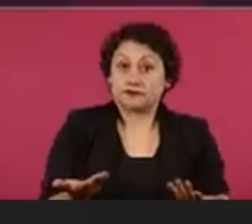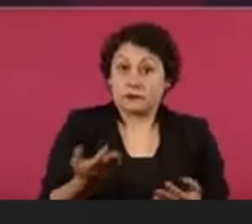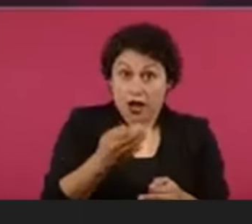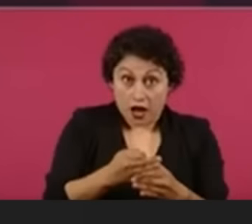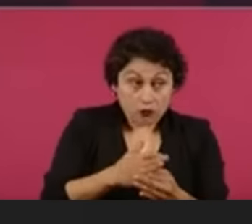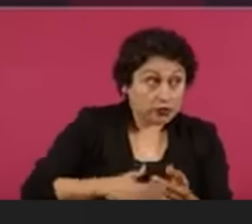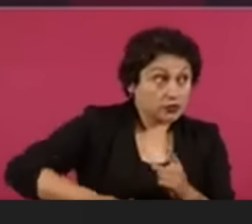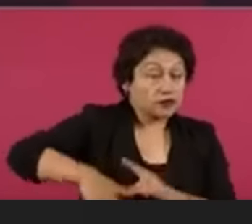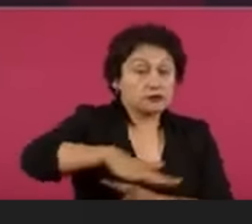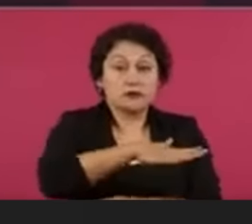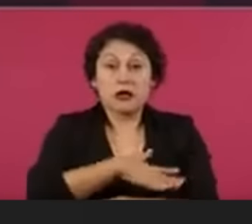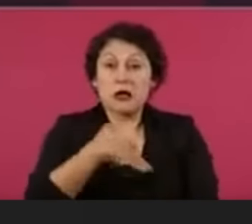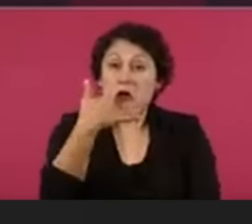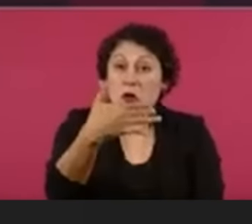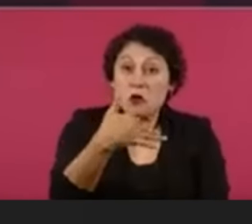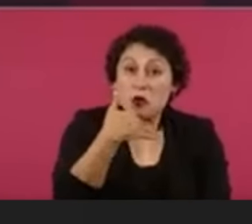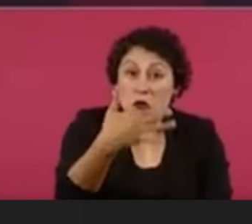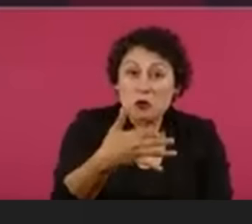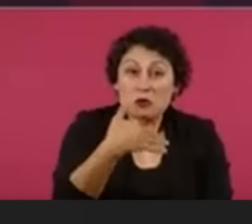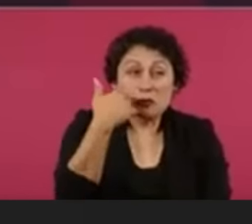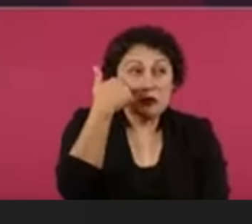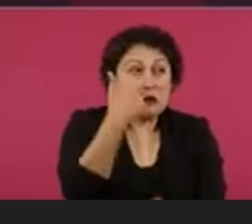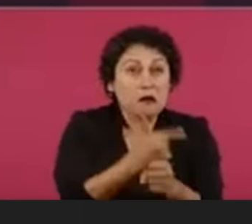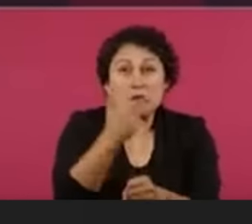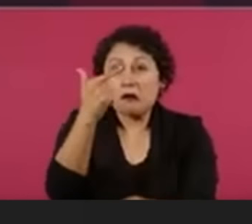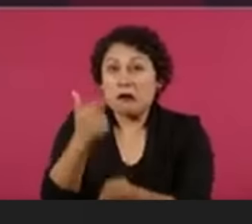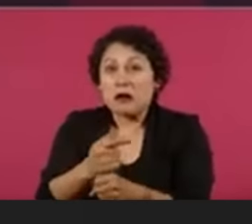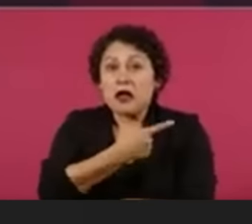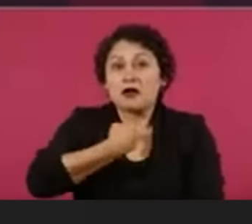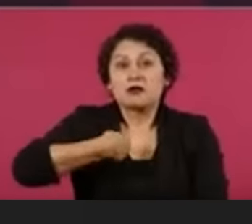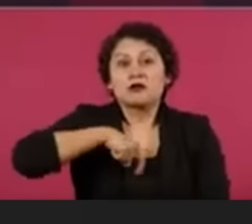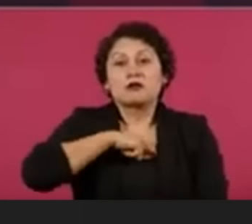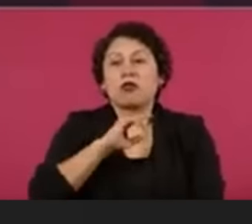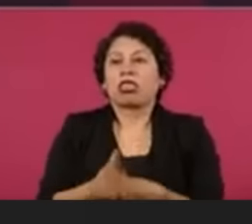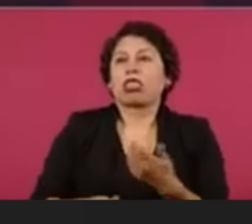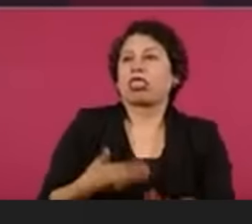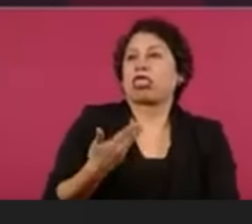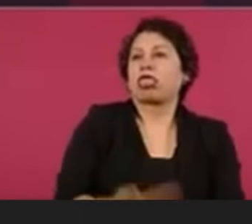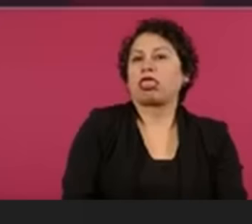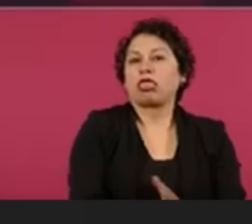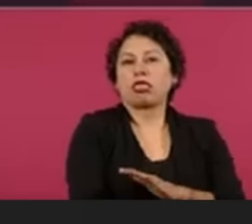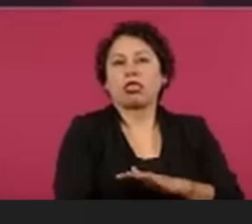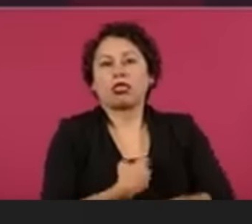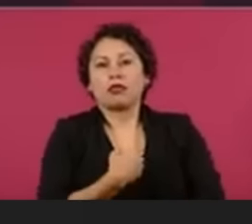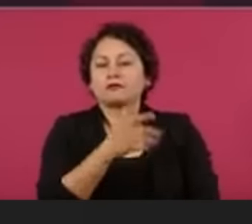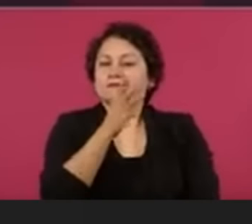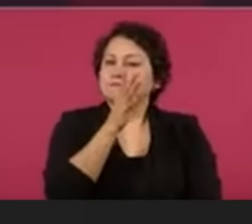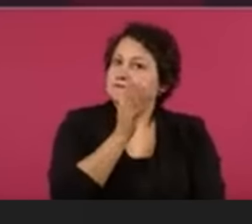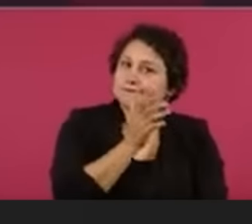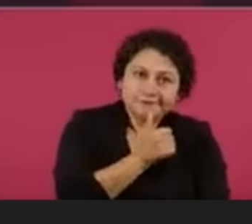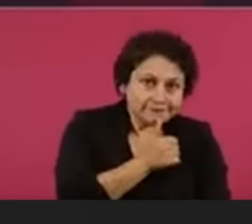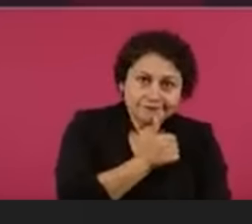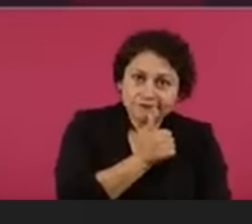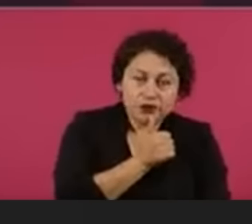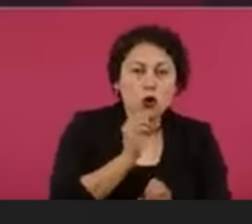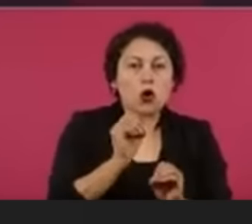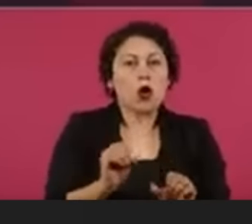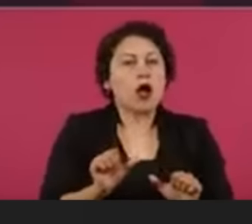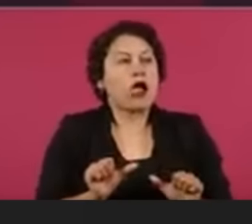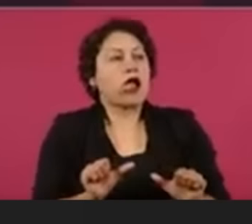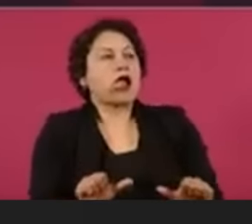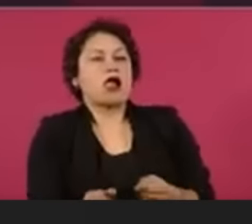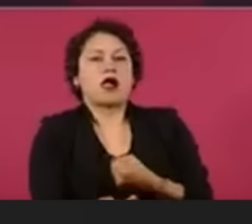periodistas no podemos sucumbir al lucro ni seguir el camino fácil del privilegio. Estamos llamados